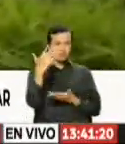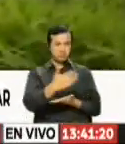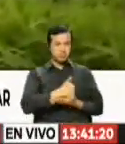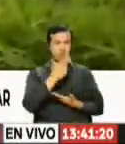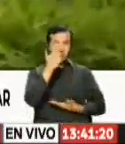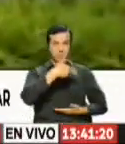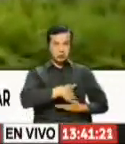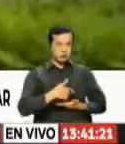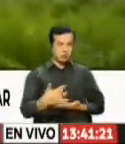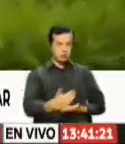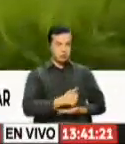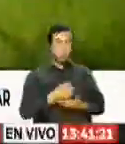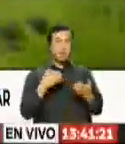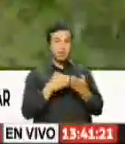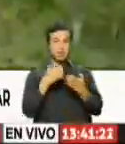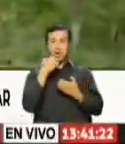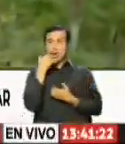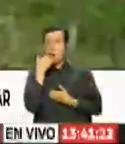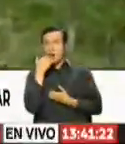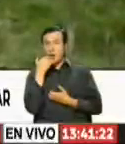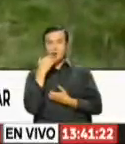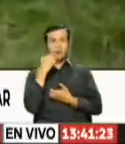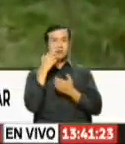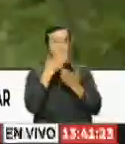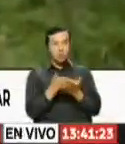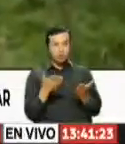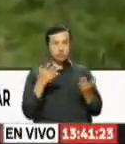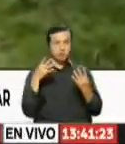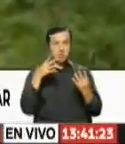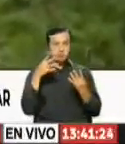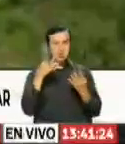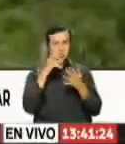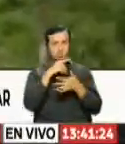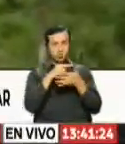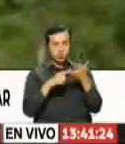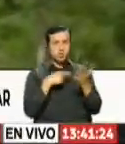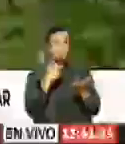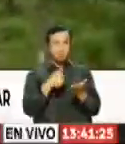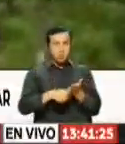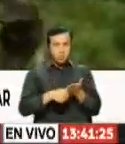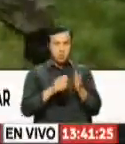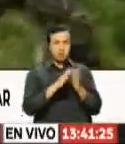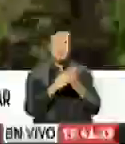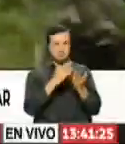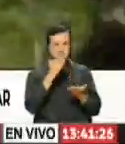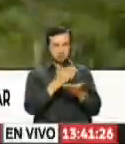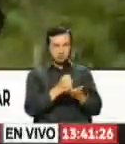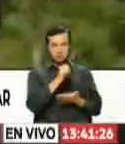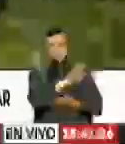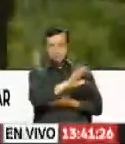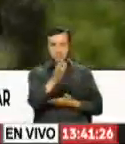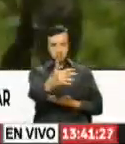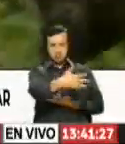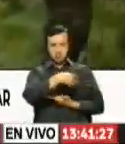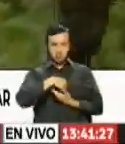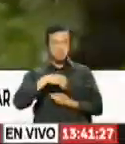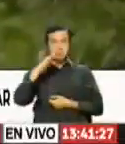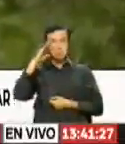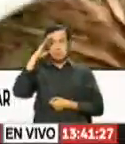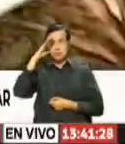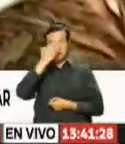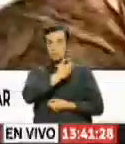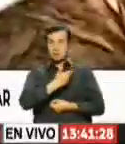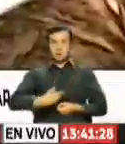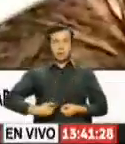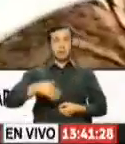armas cortas, equipos de comunicación, material de guerra y documentos que pertenecían a la banda criminal. El presidente de Colombia, Iván